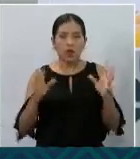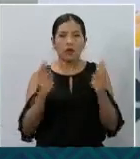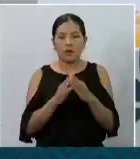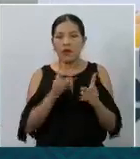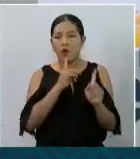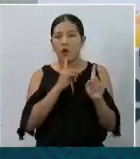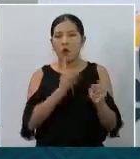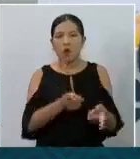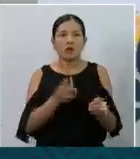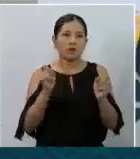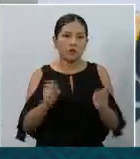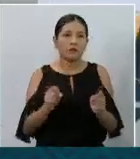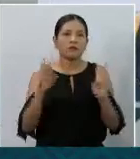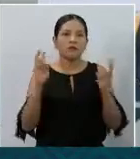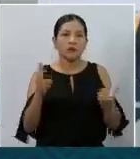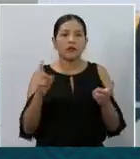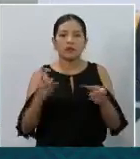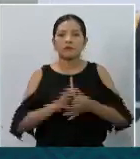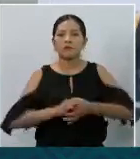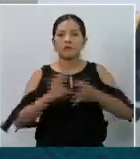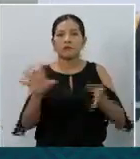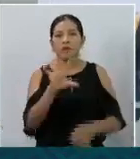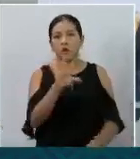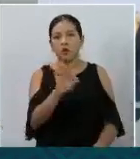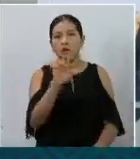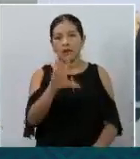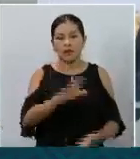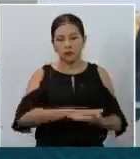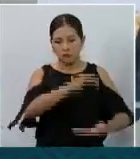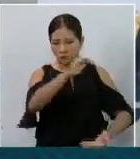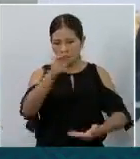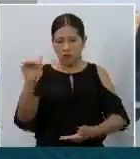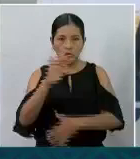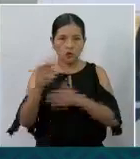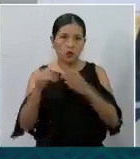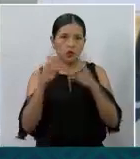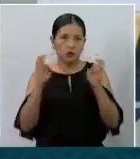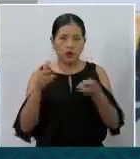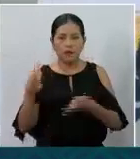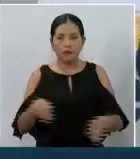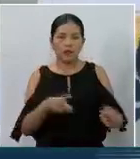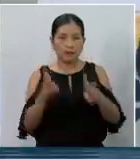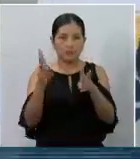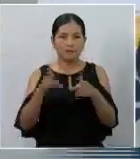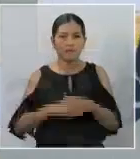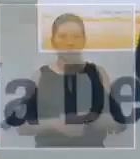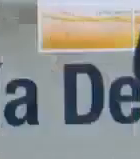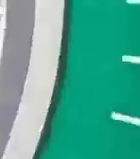órdenes para sacar estos 93 turriles de cemento asfáltico de Emavías.